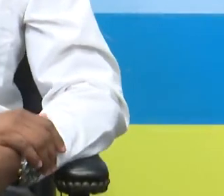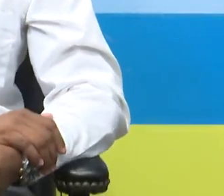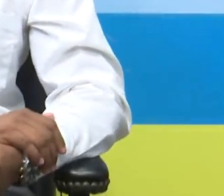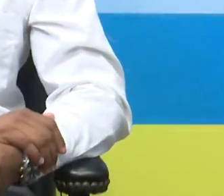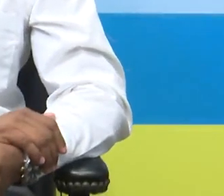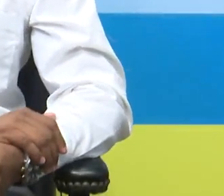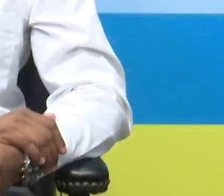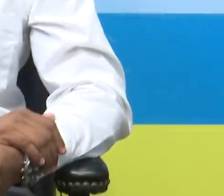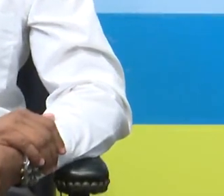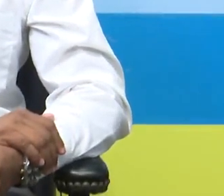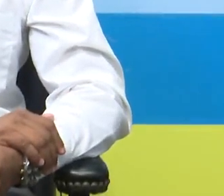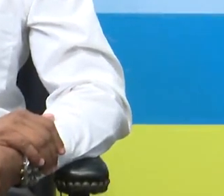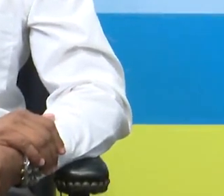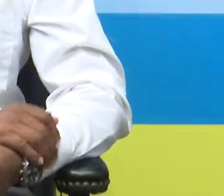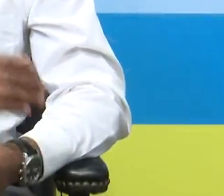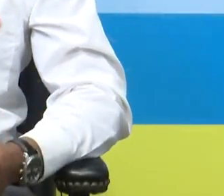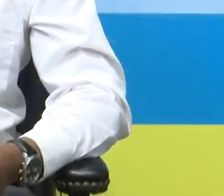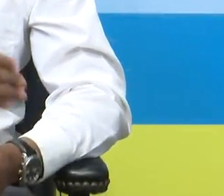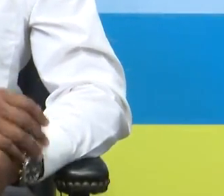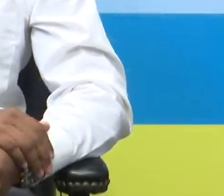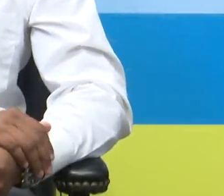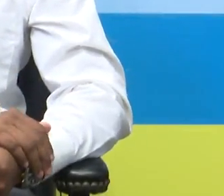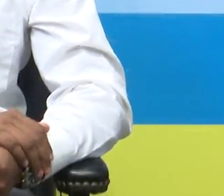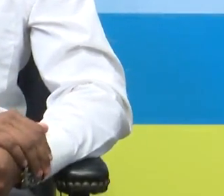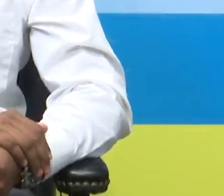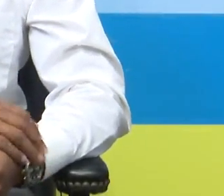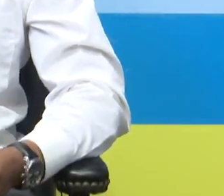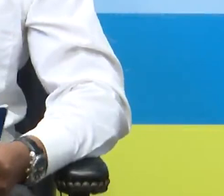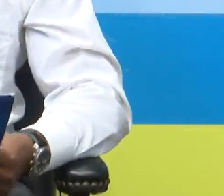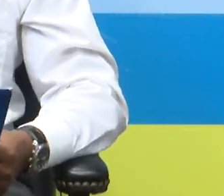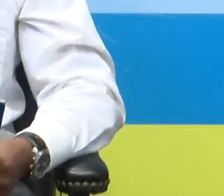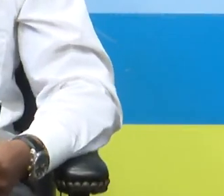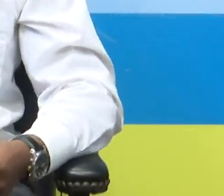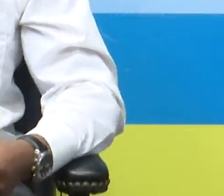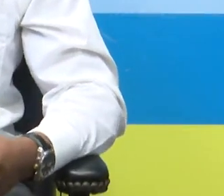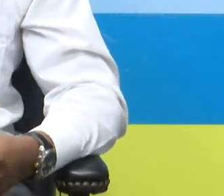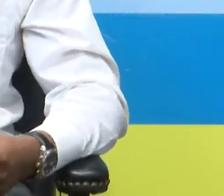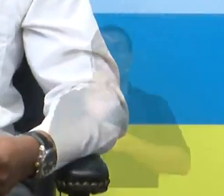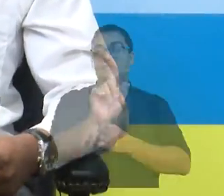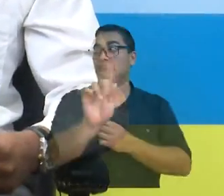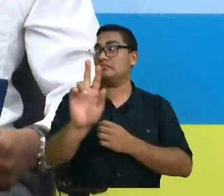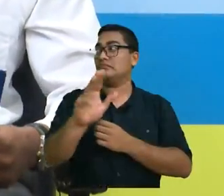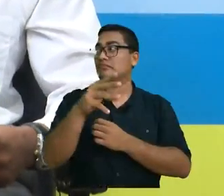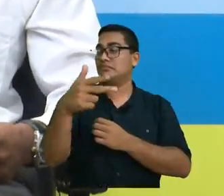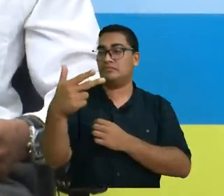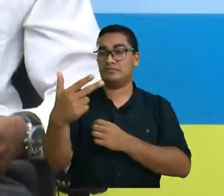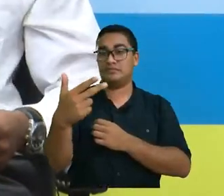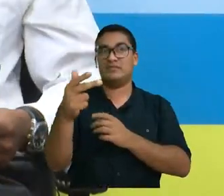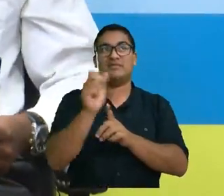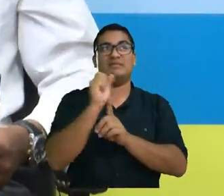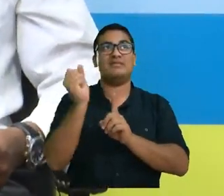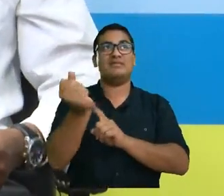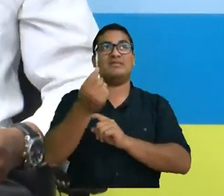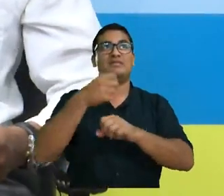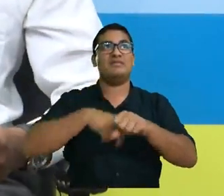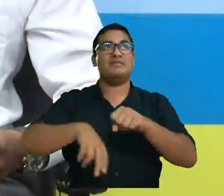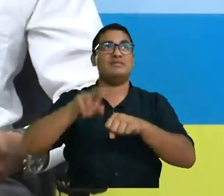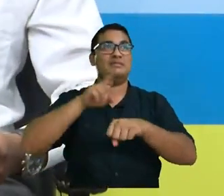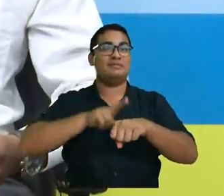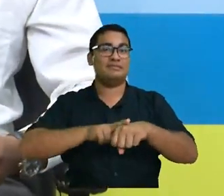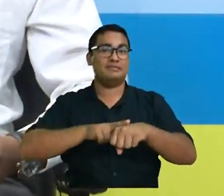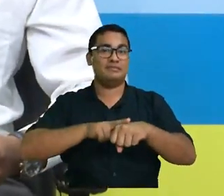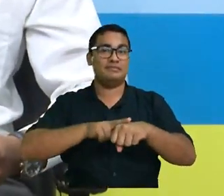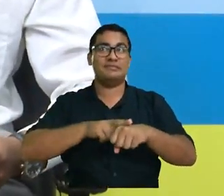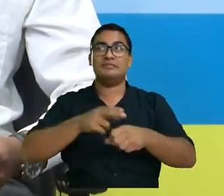Buenas tardes, amigos televidentes. Muchas gracias por su fiel sintonía al canal 98 y el canal parlamentario del canal de la Asamblea